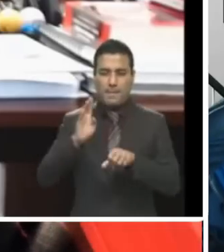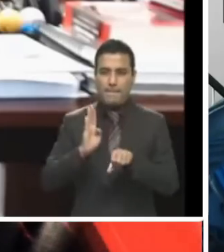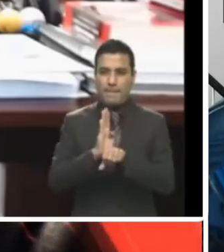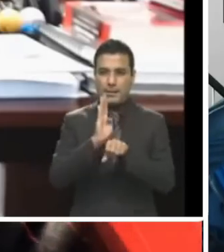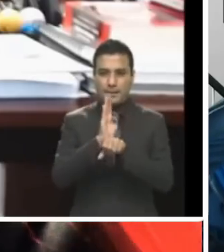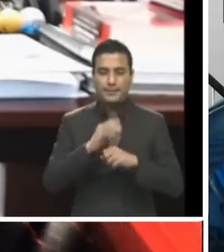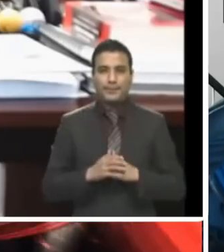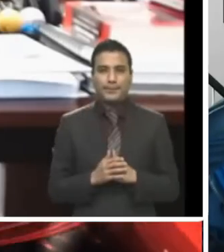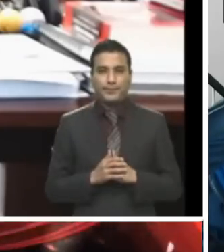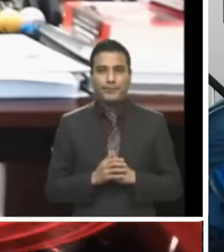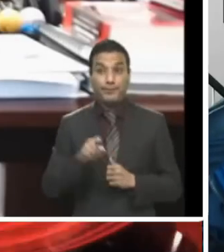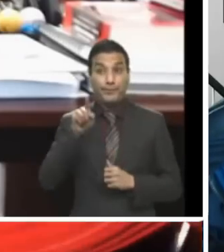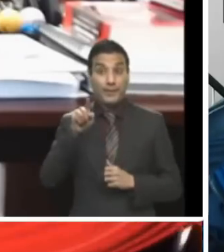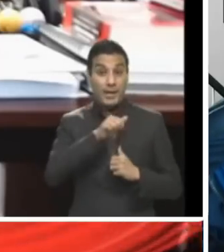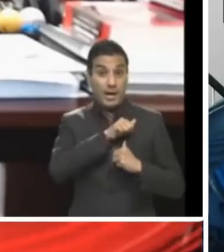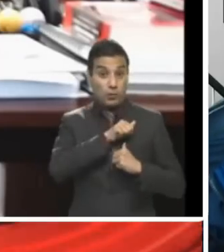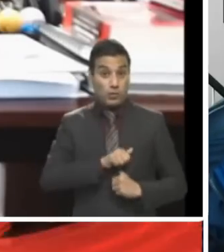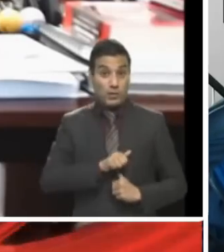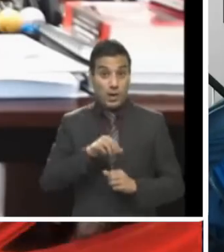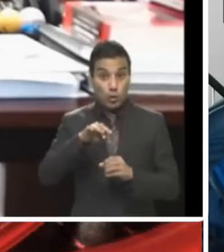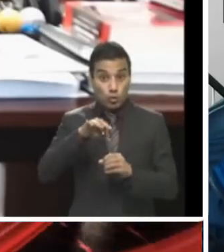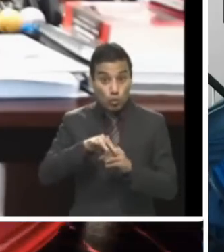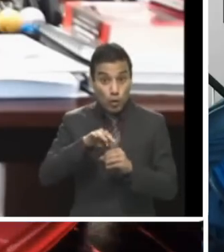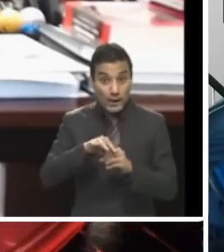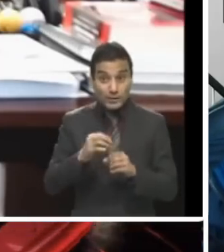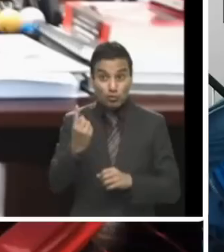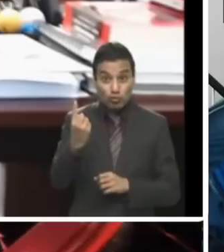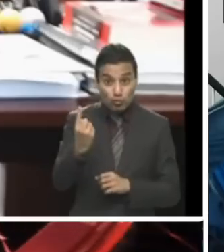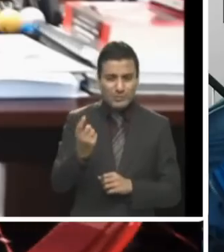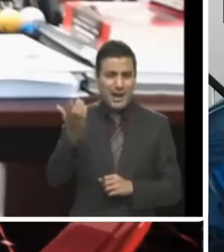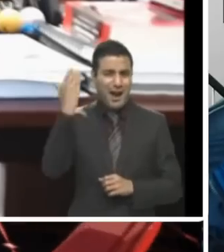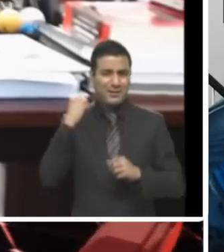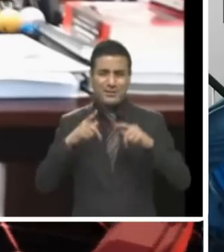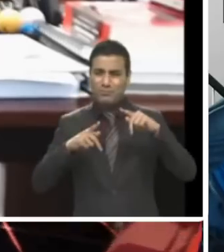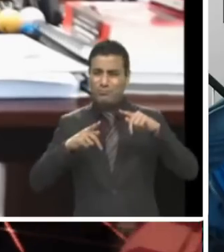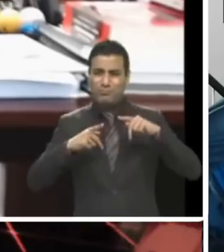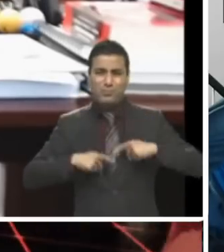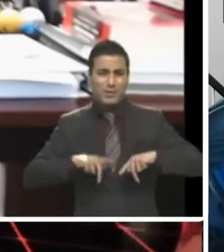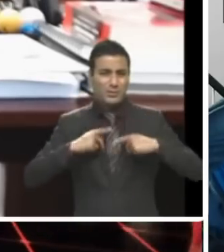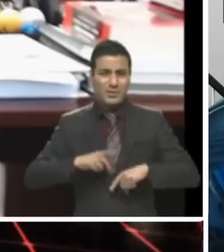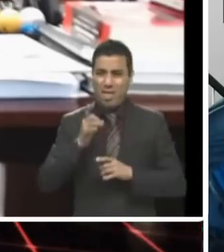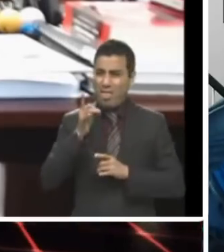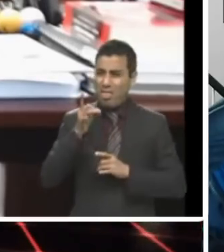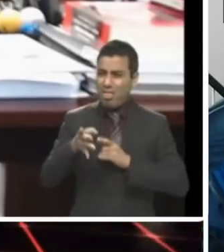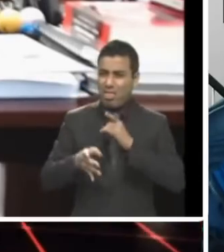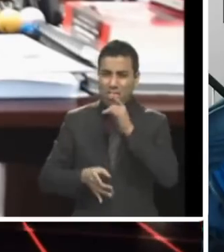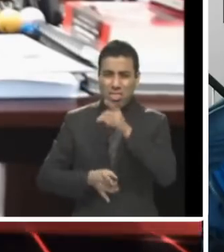país en donde las autoridades electorales han sido objeto de una serie de descalificaciones lamentablemente